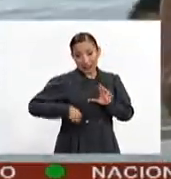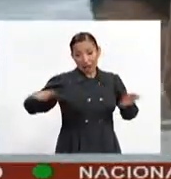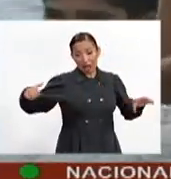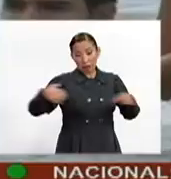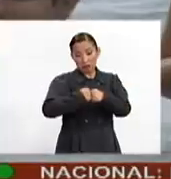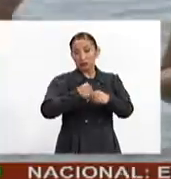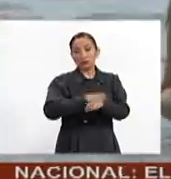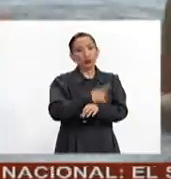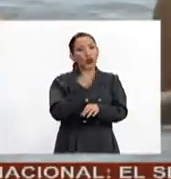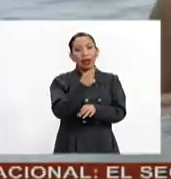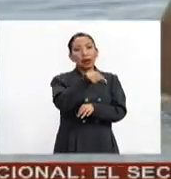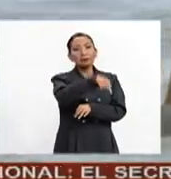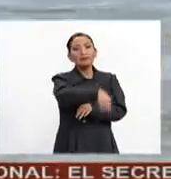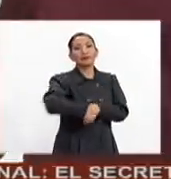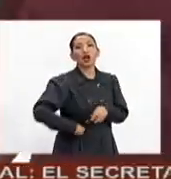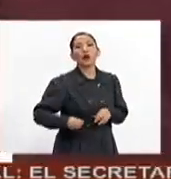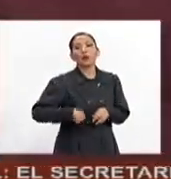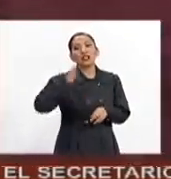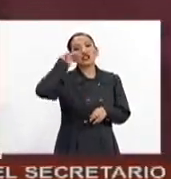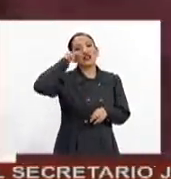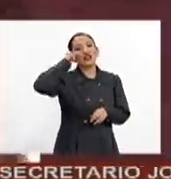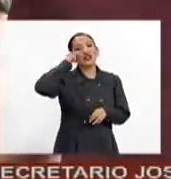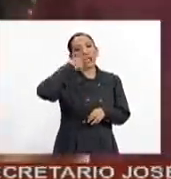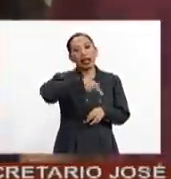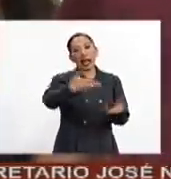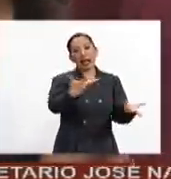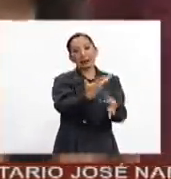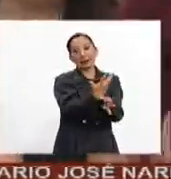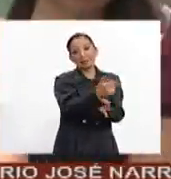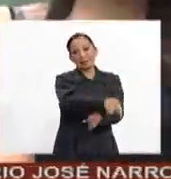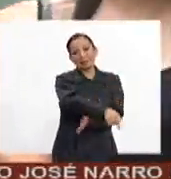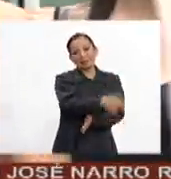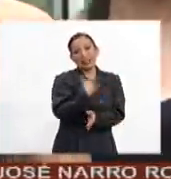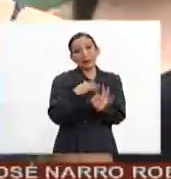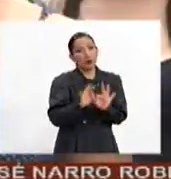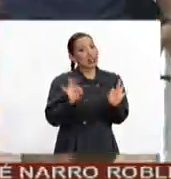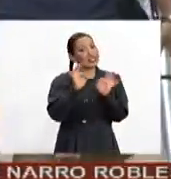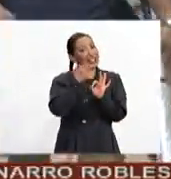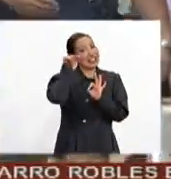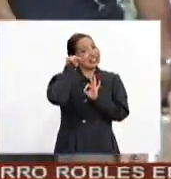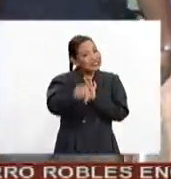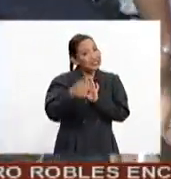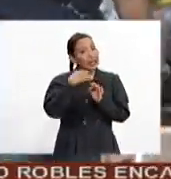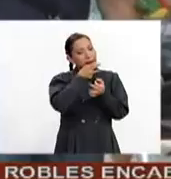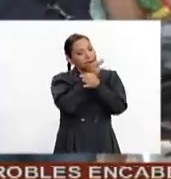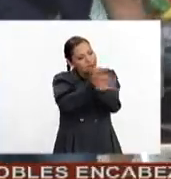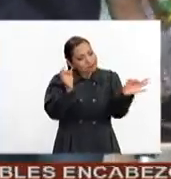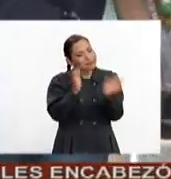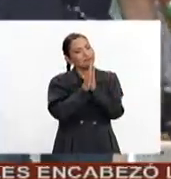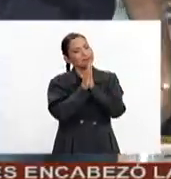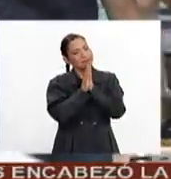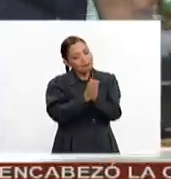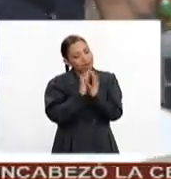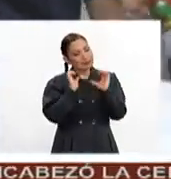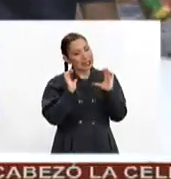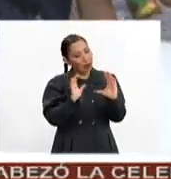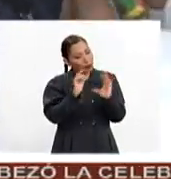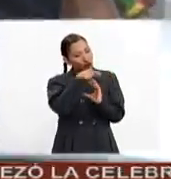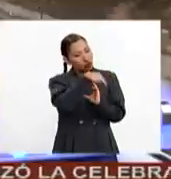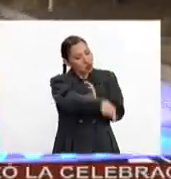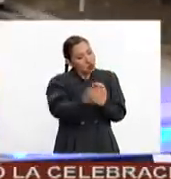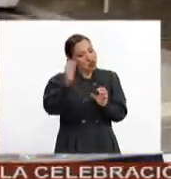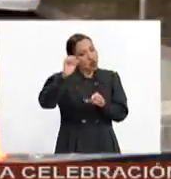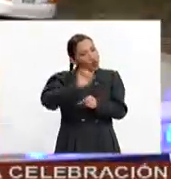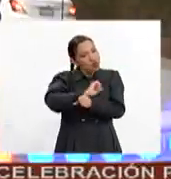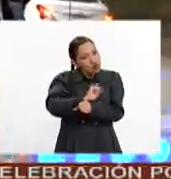accidentes son provocados por los conductores de los vehículos. De ahí la importancia de la difusión, ¿no? De la seguridad vial, de la cultura